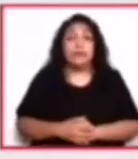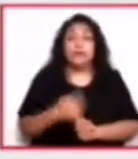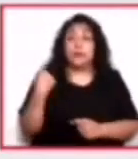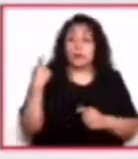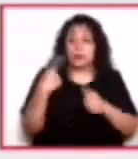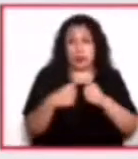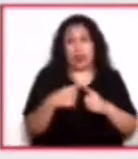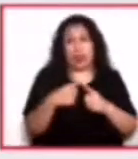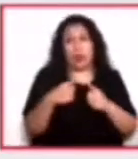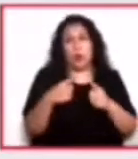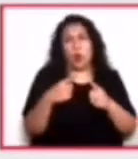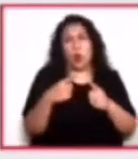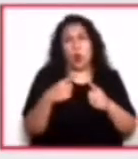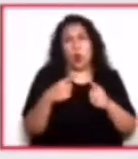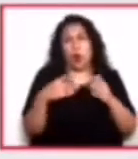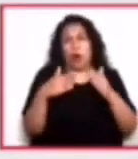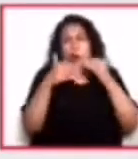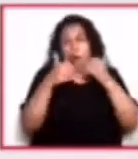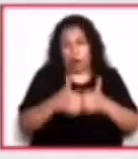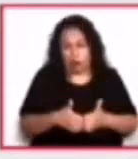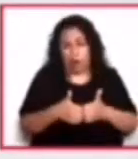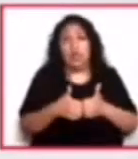cuarentena iniciamos